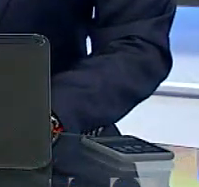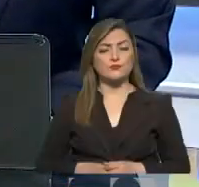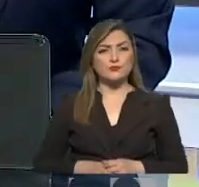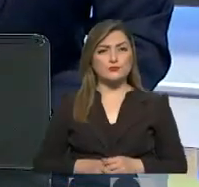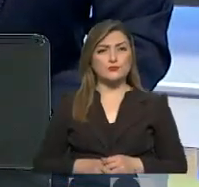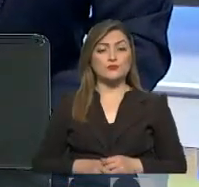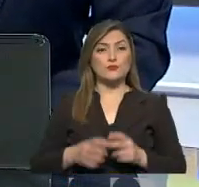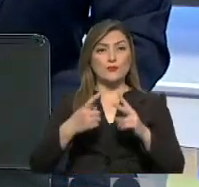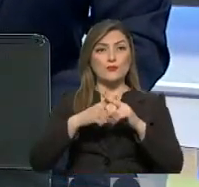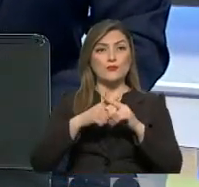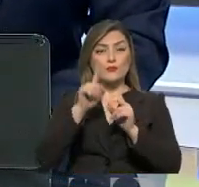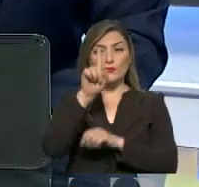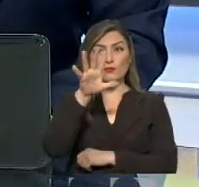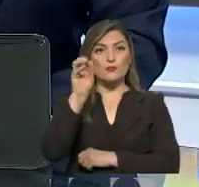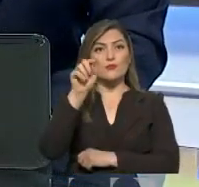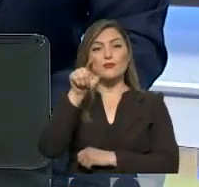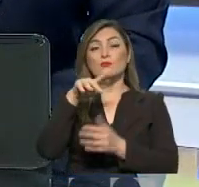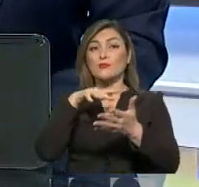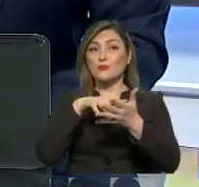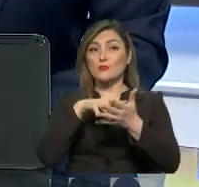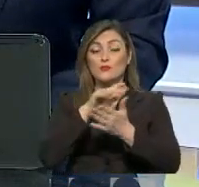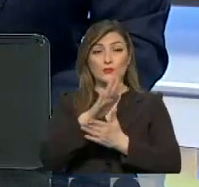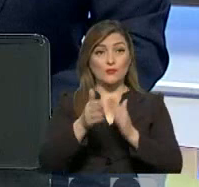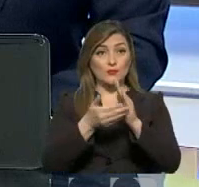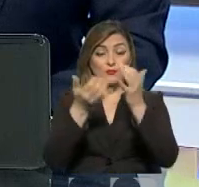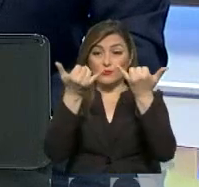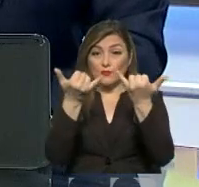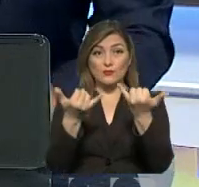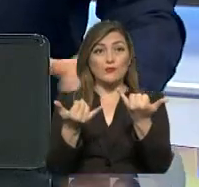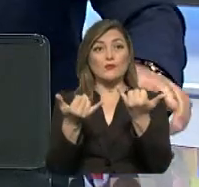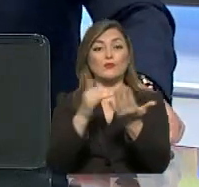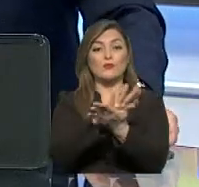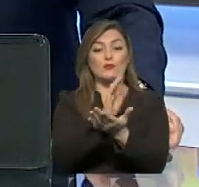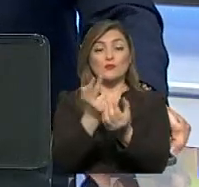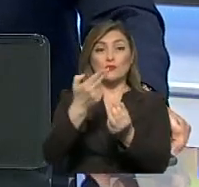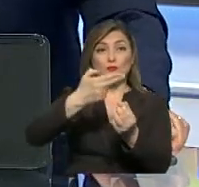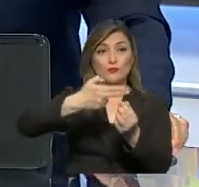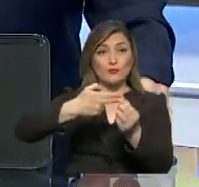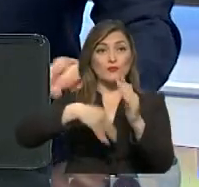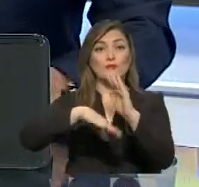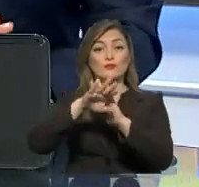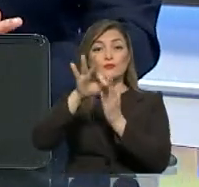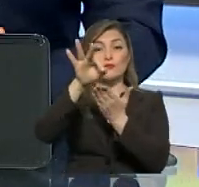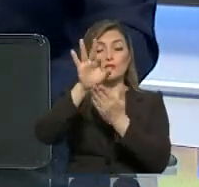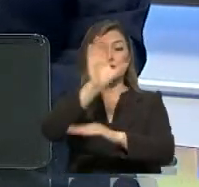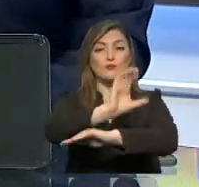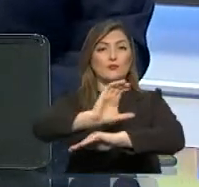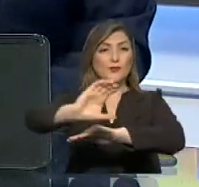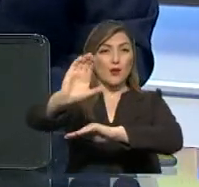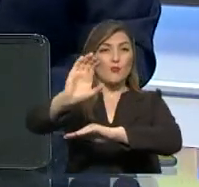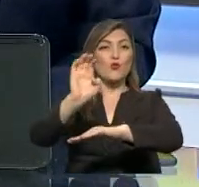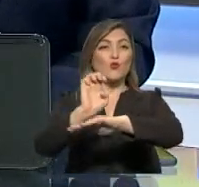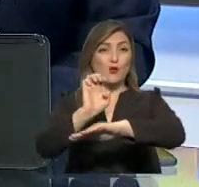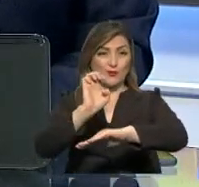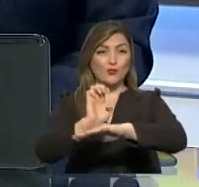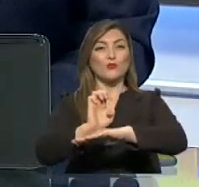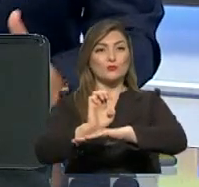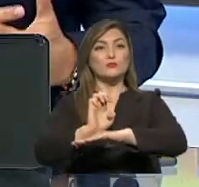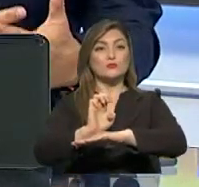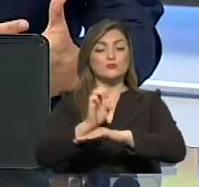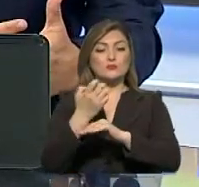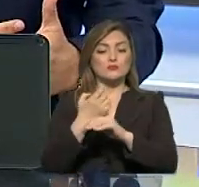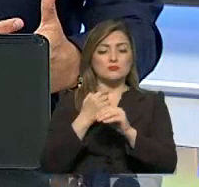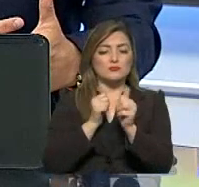Empezamos. 150 mil estudiantes volvieron a las aulas hoy. La mayoría de ellos son de la zona rural del país. Cada 15 días se